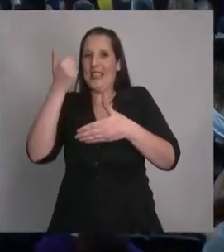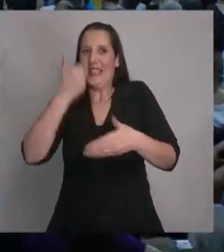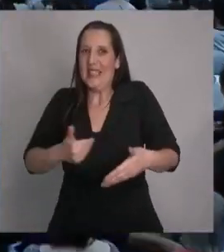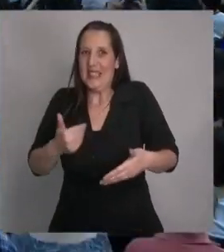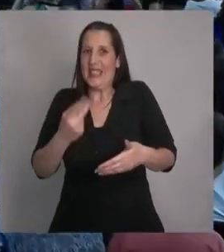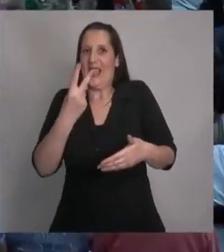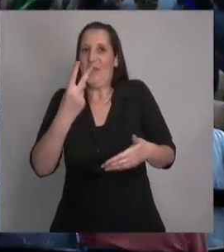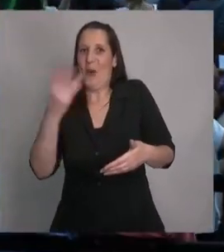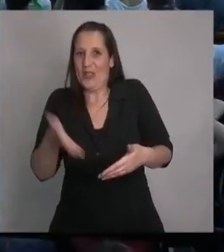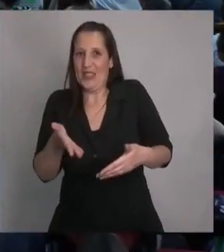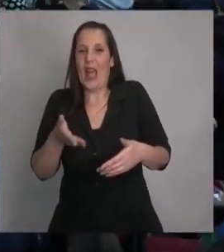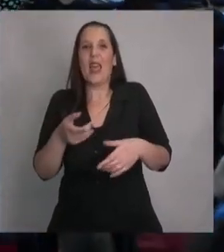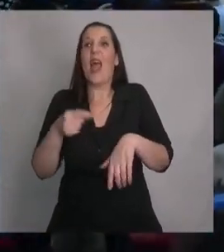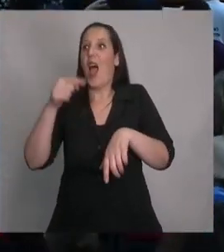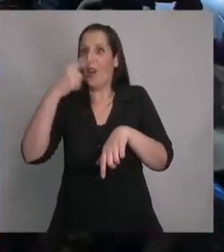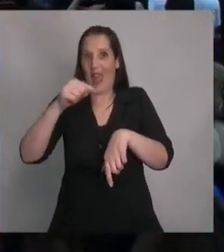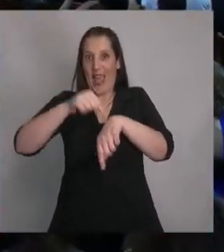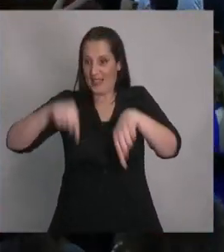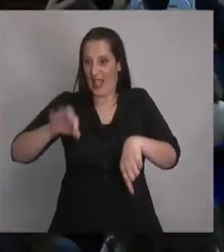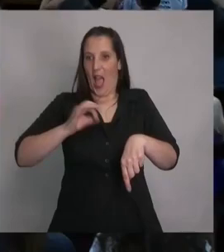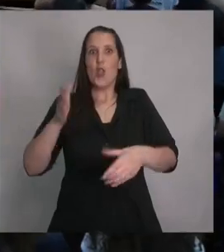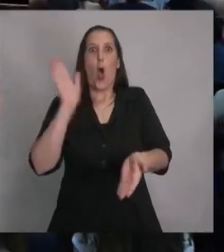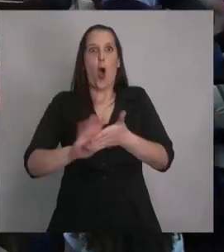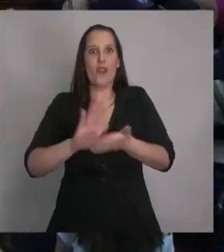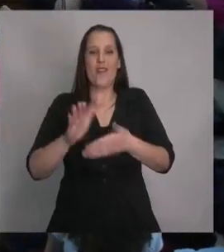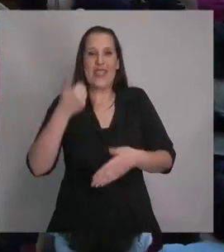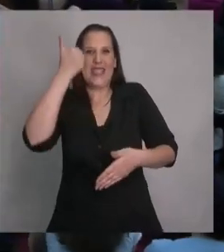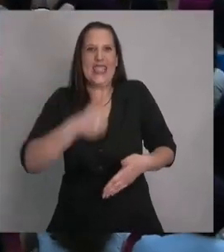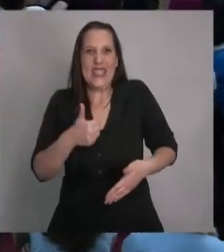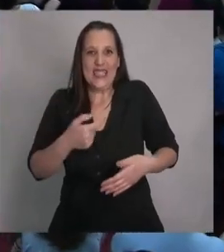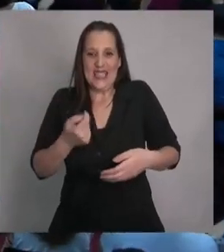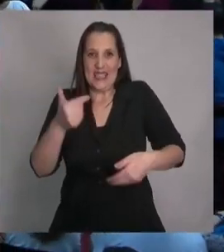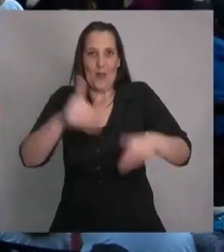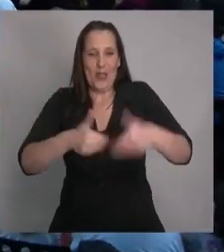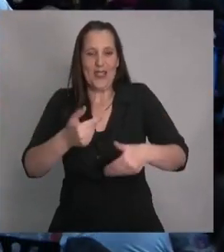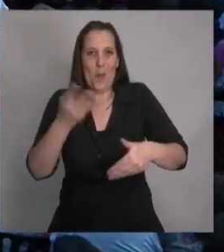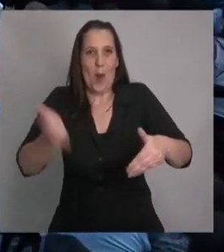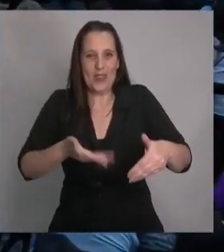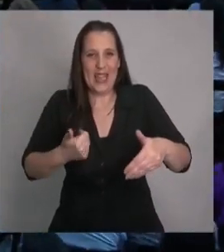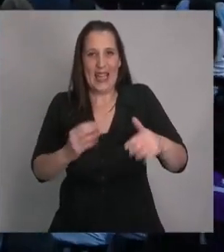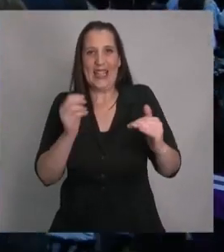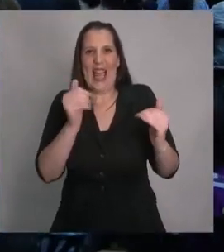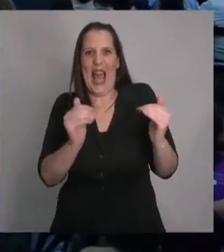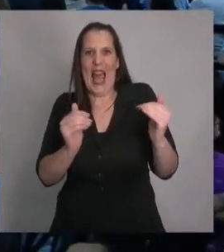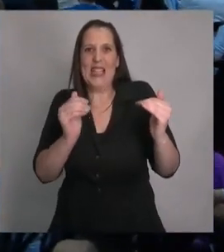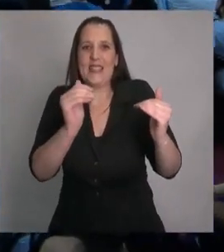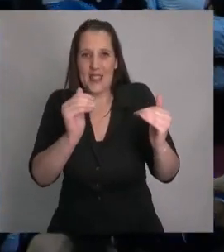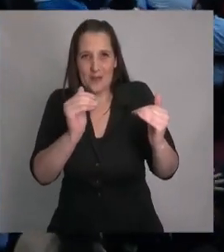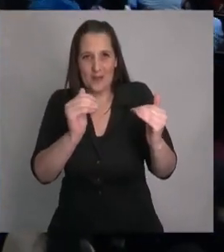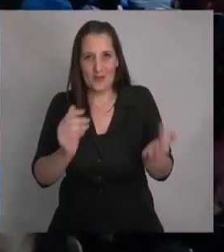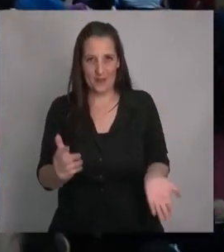una alternativa diferente a conquistar pacíficamente el poder en Colombia.